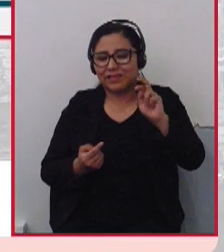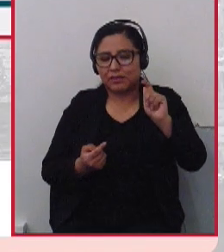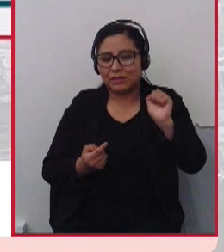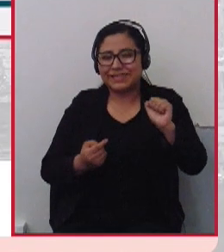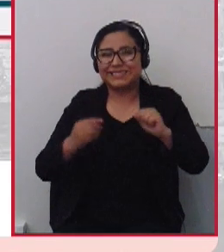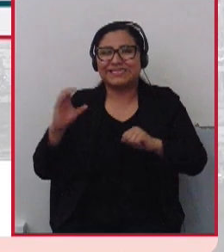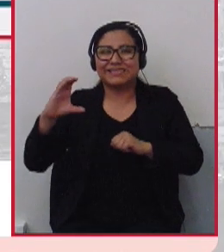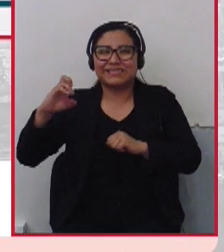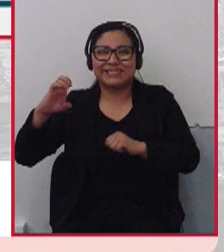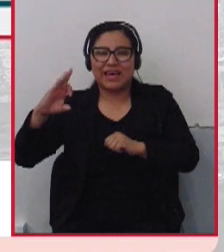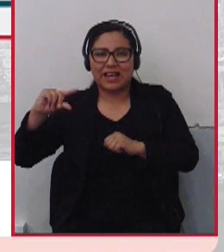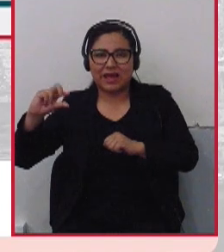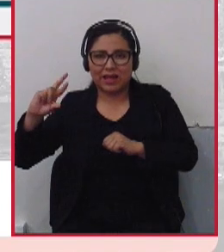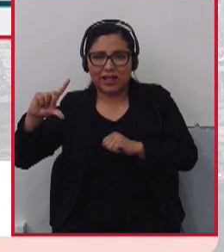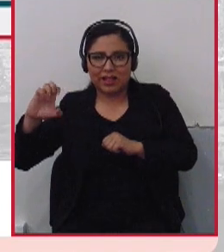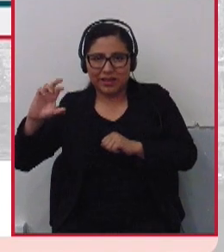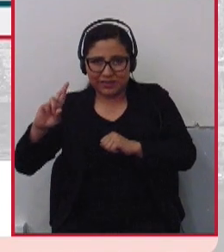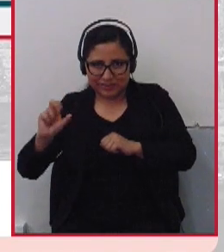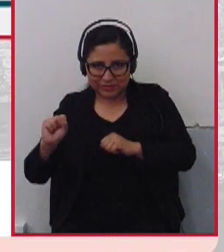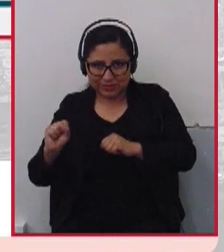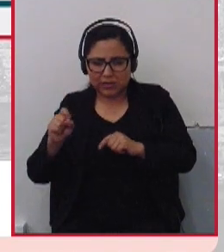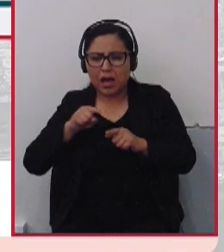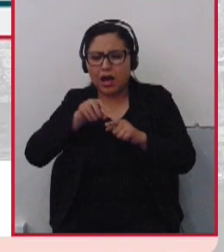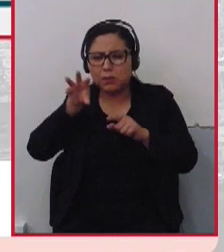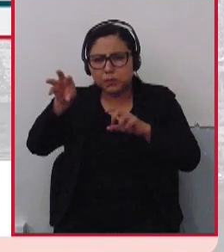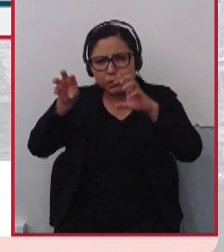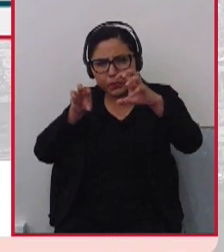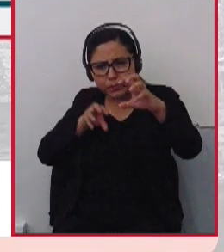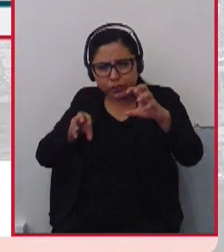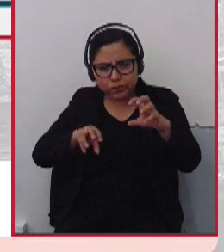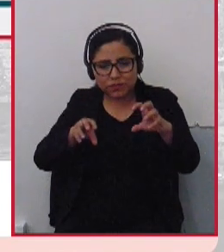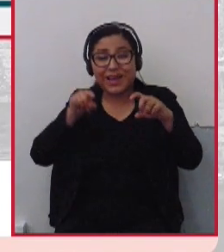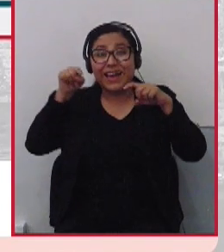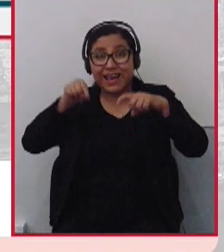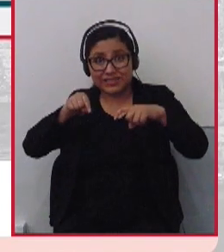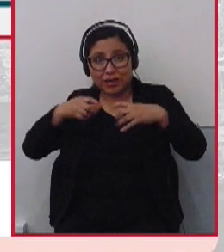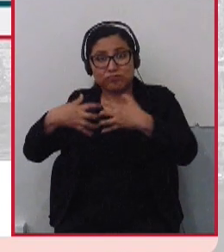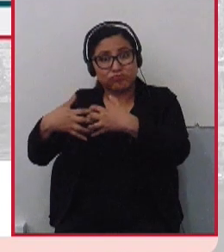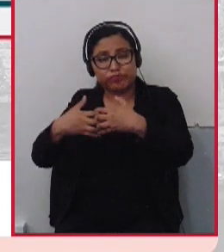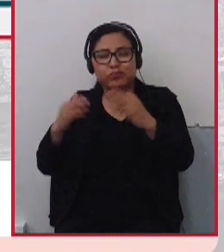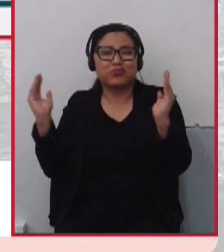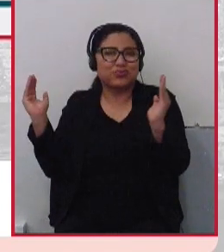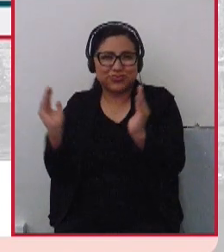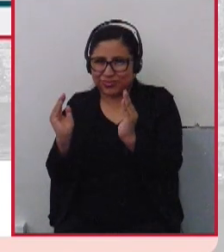settlers, pero es una planta concentradora, pequeña.